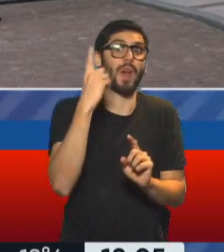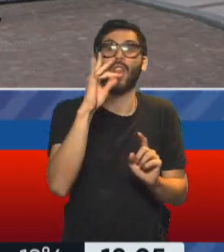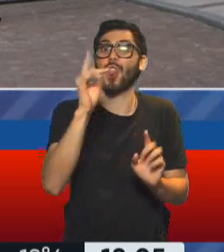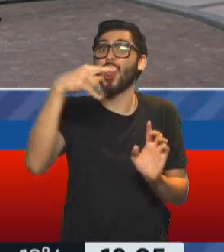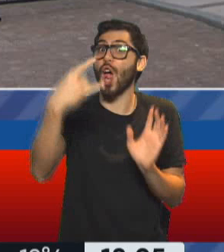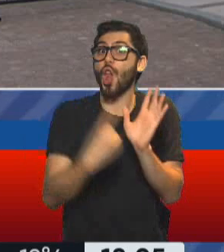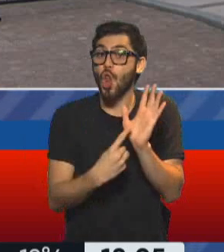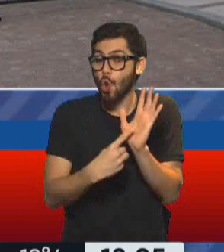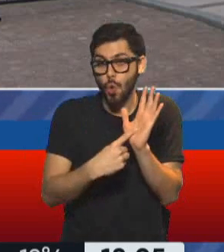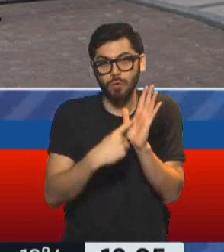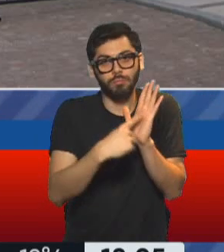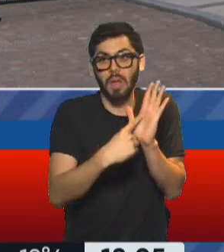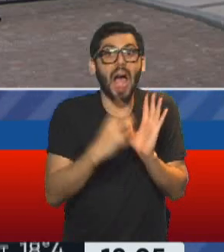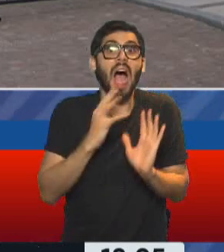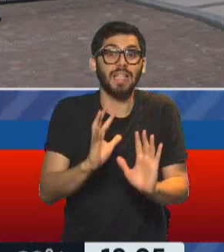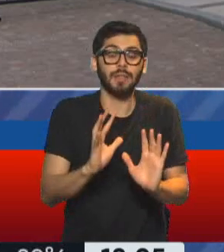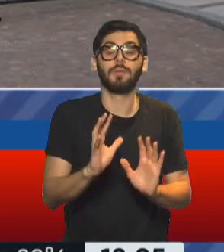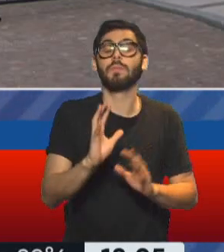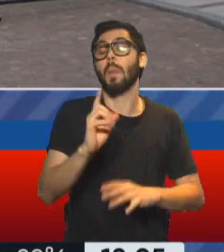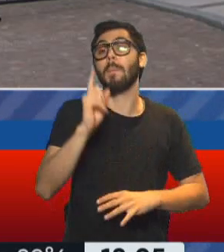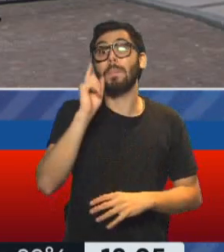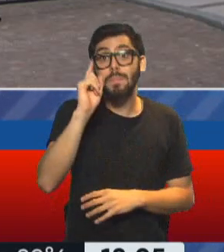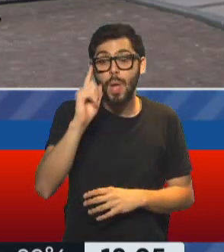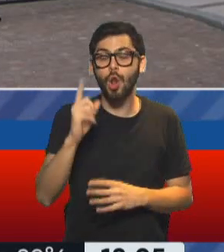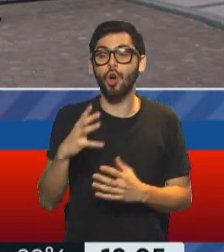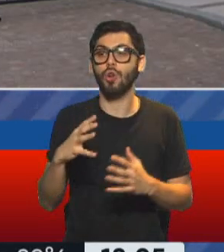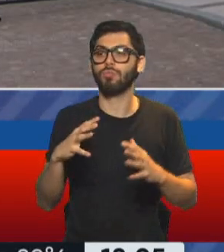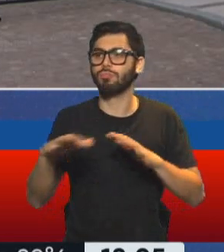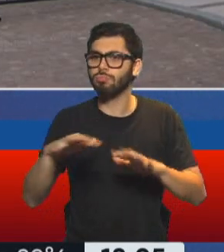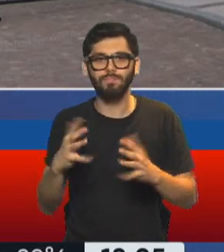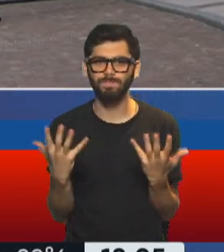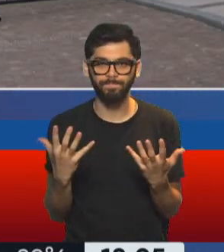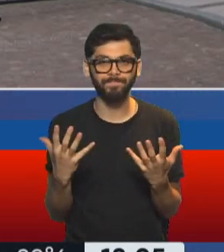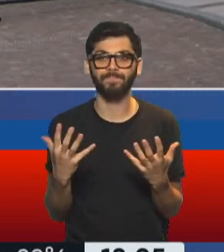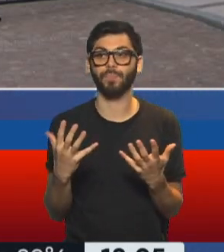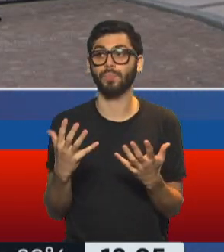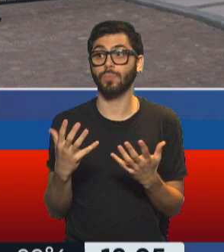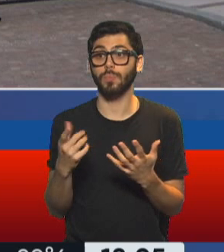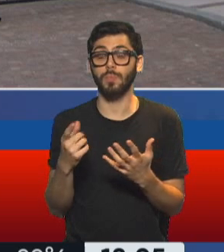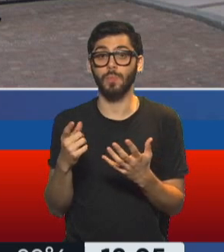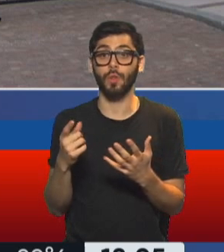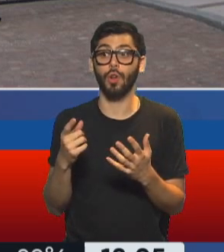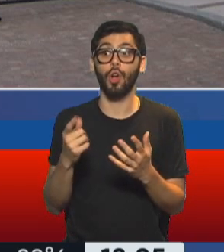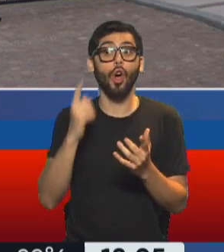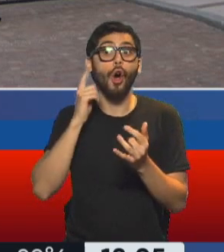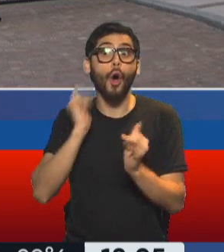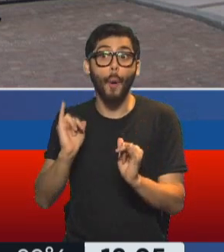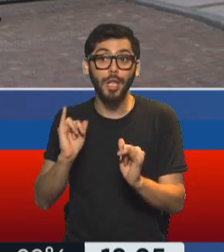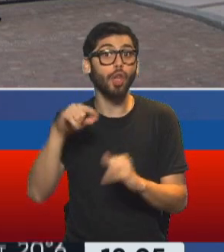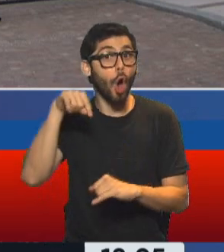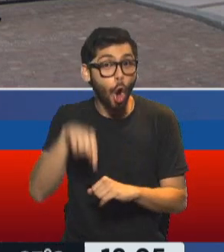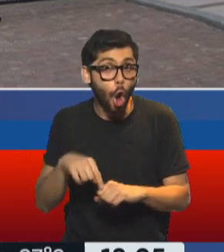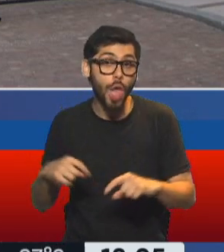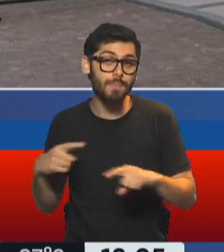gobierno nacional. Muy bien. Ahora, ¿cuál es la situación de todo esto? Es que los chicos jugaron. Hoy.